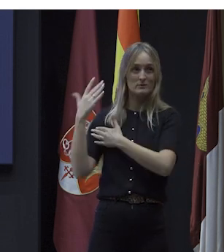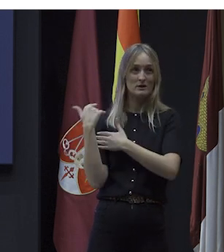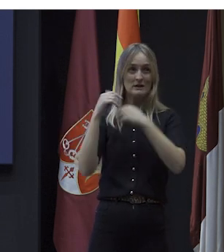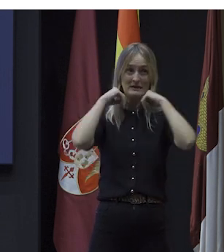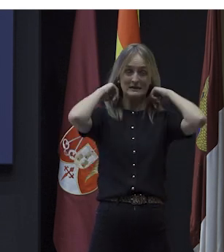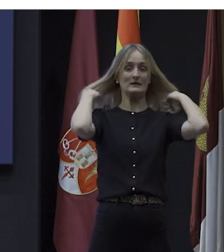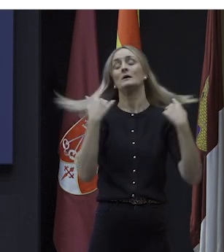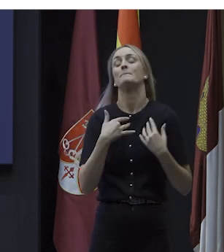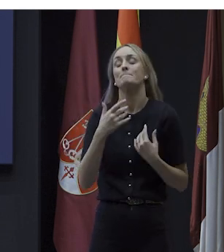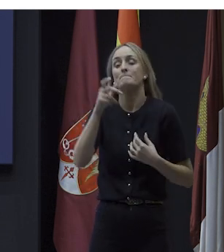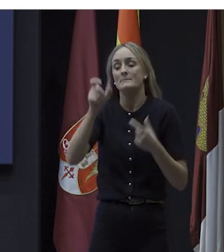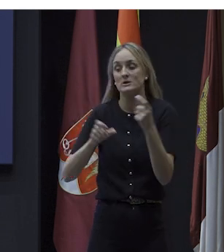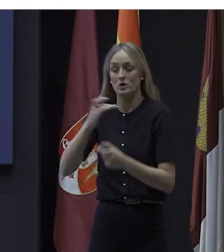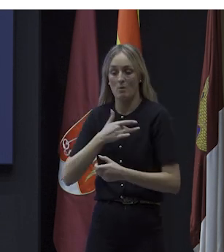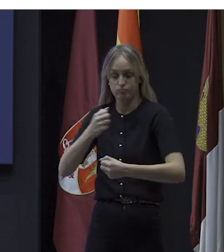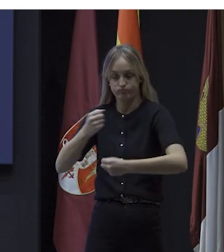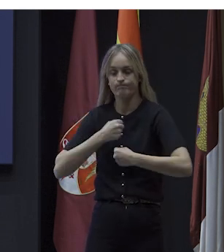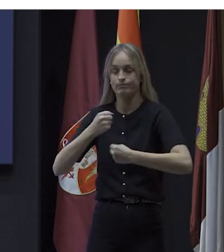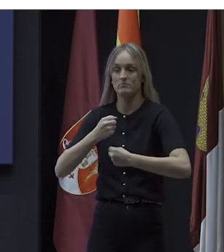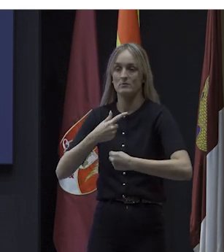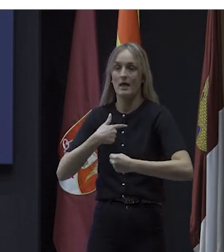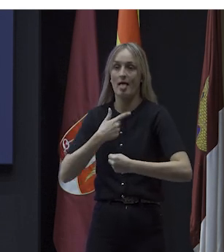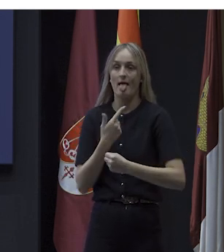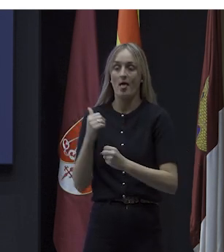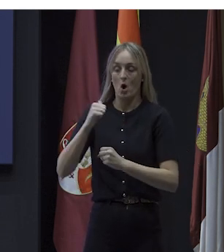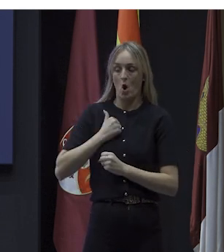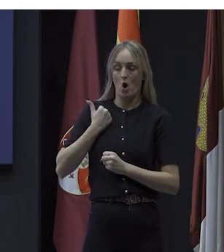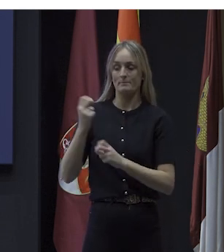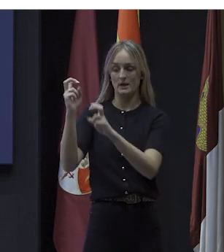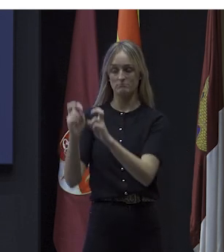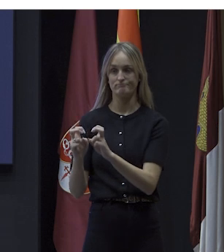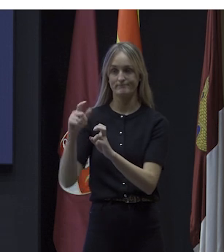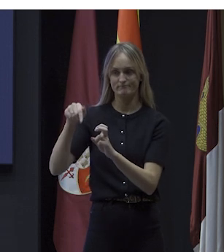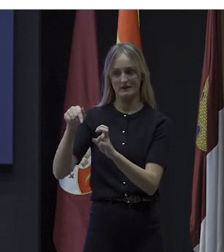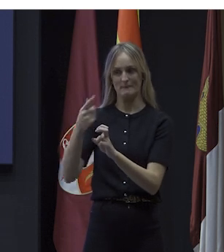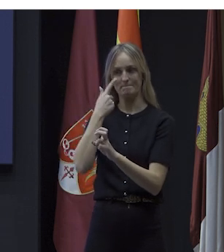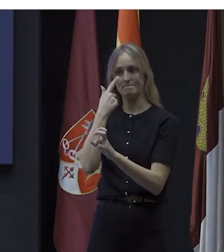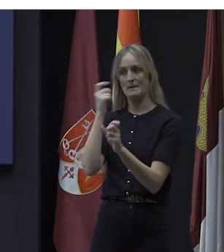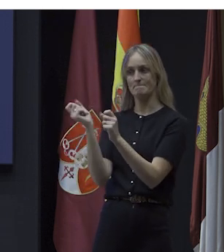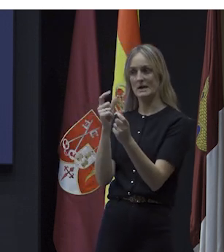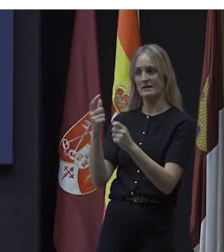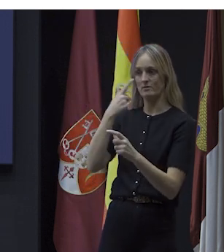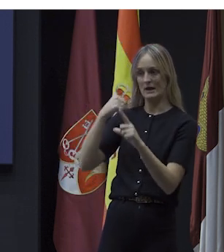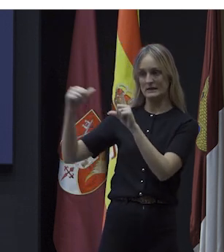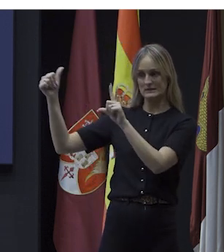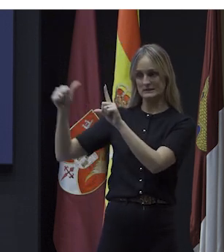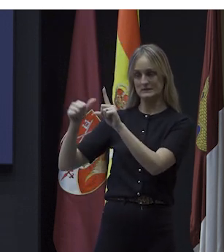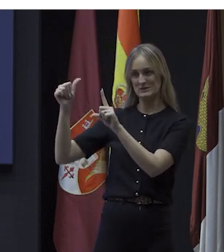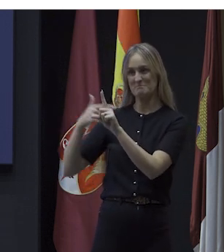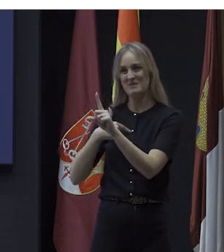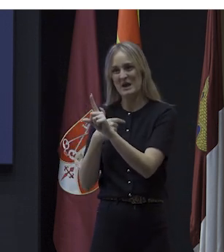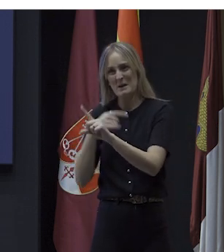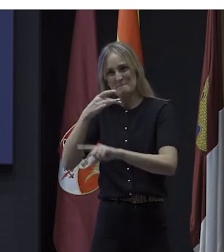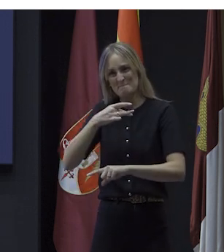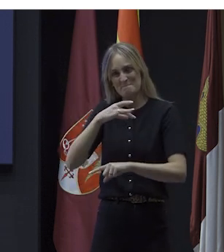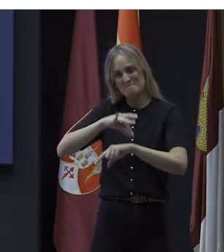más parecida a esto. Incluso a veces, como eran pacientes que se consideraba que estaban muy delicados, se les ponía un poco